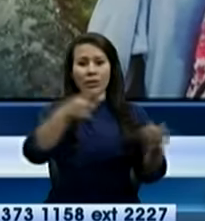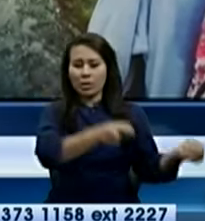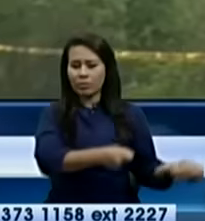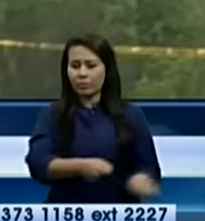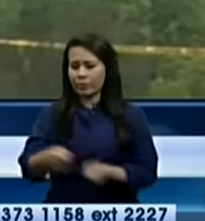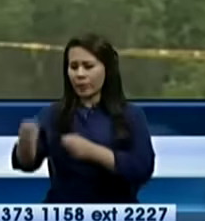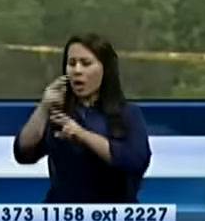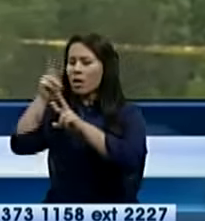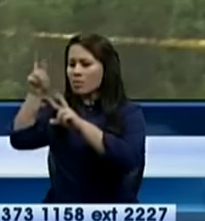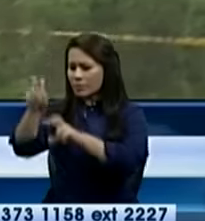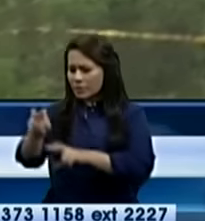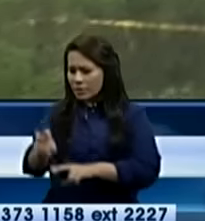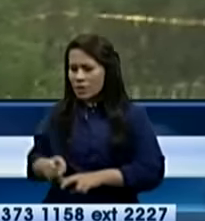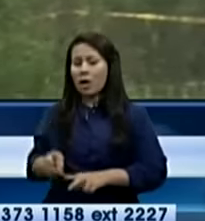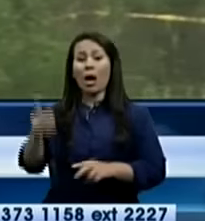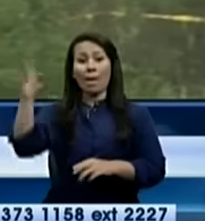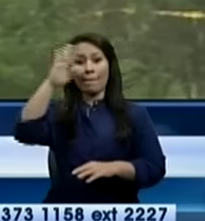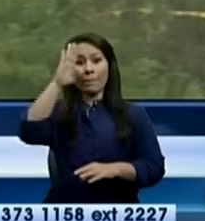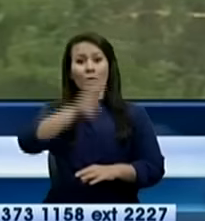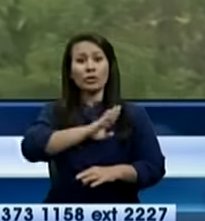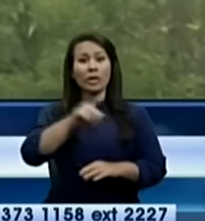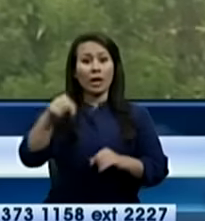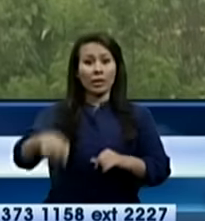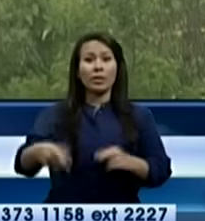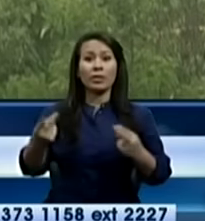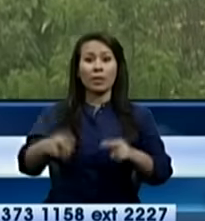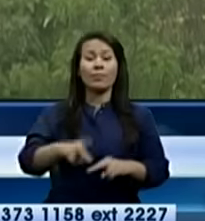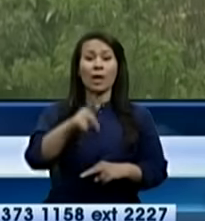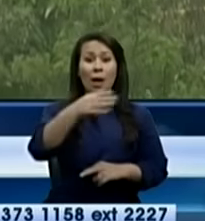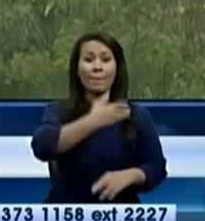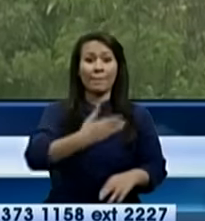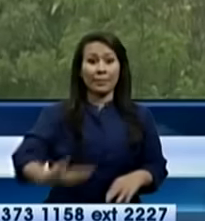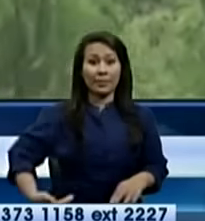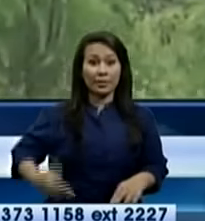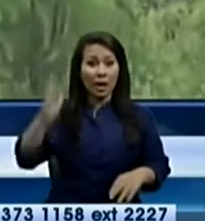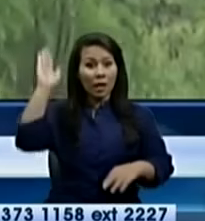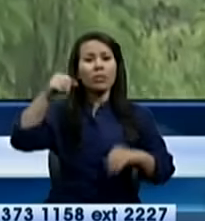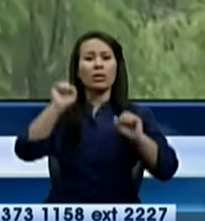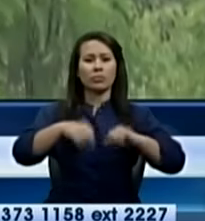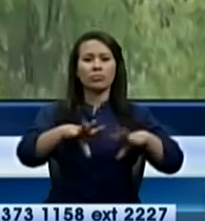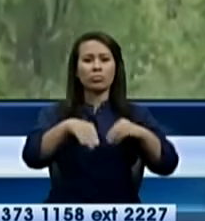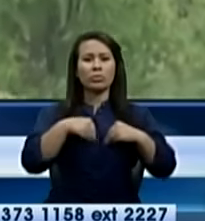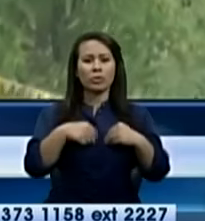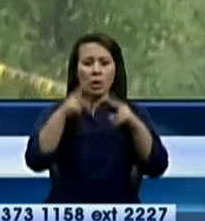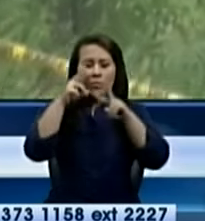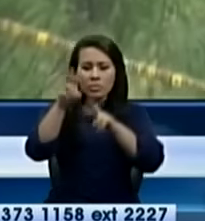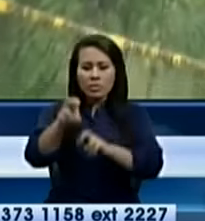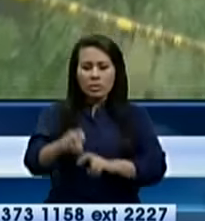una investigación paralela en ese sentido. El presidente Mauricio Macri dijo que les iba a...